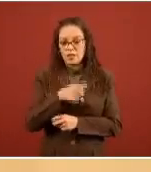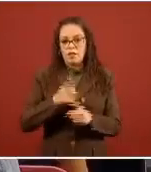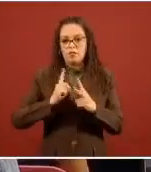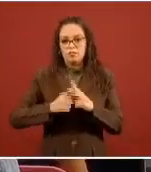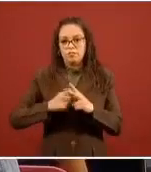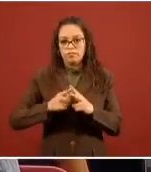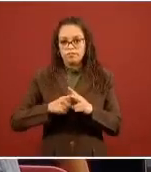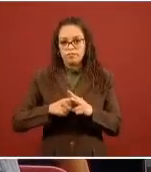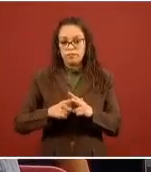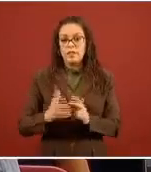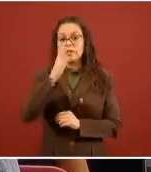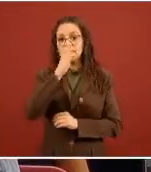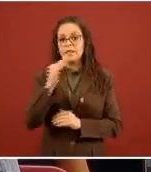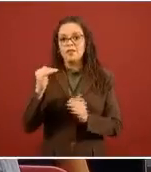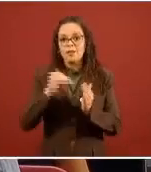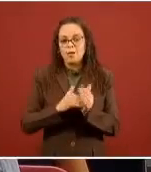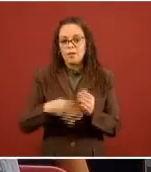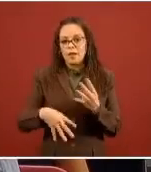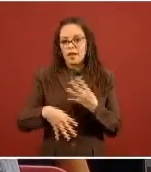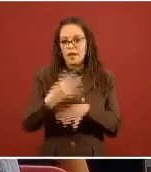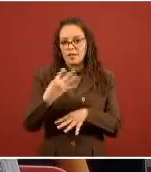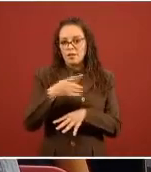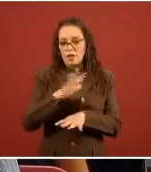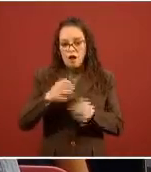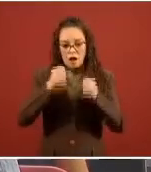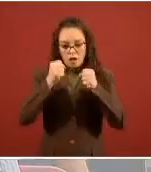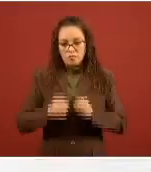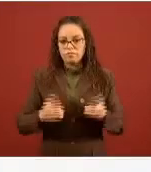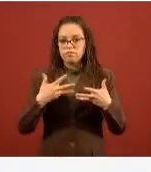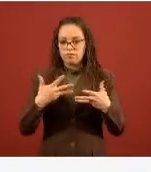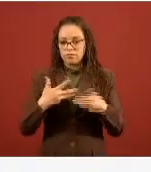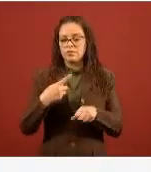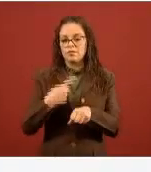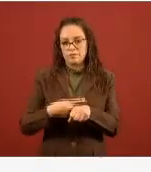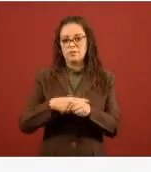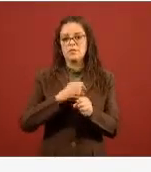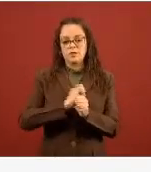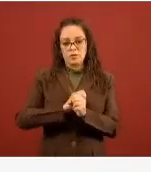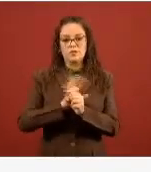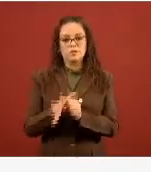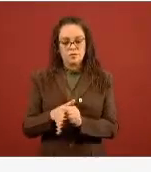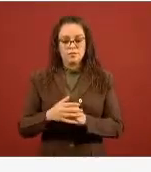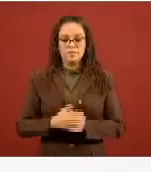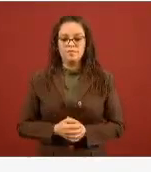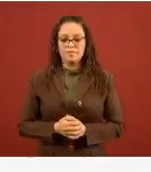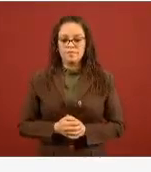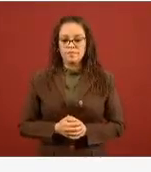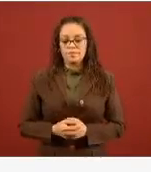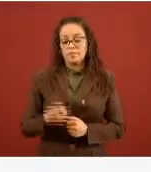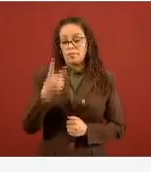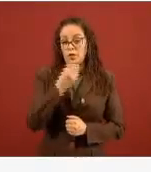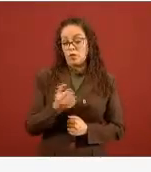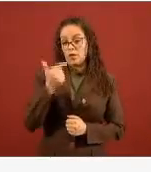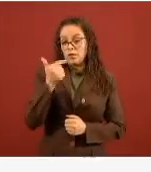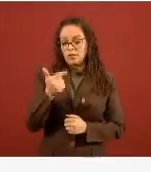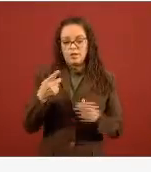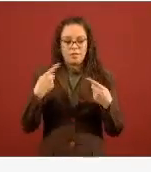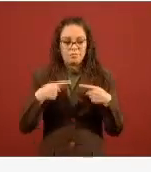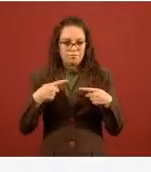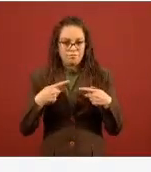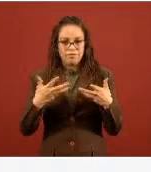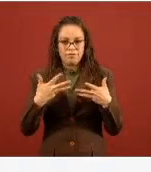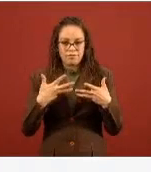los 5.014 casos confirmados. Es decir, los pacientes, por ejemplo, estas 207 pacientes